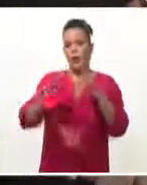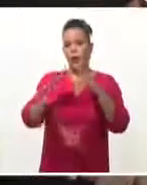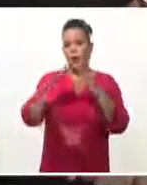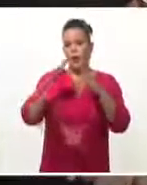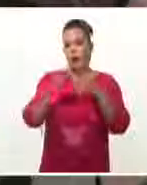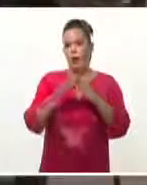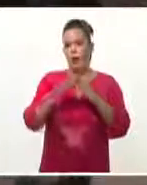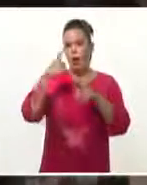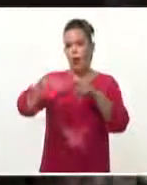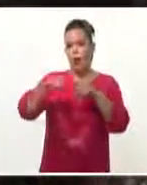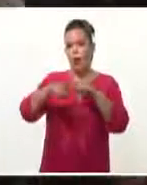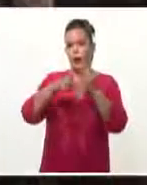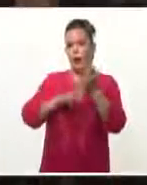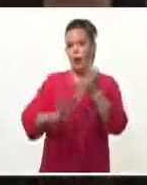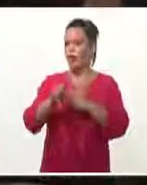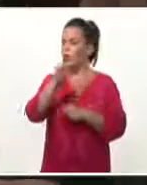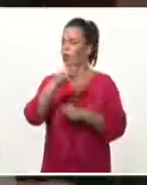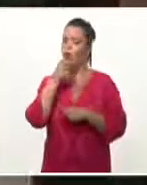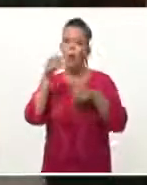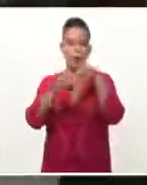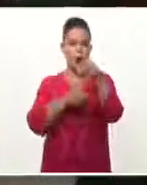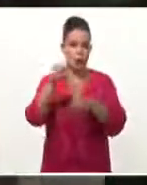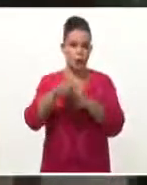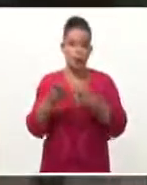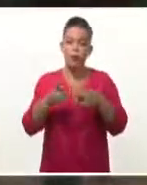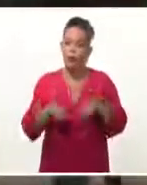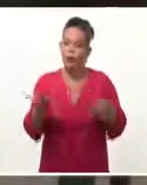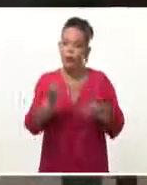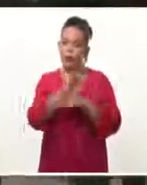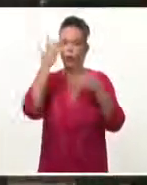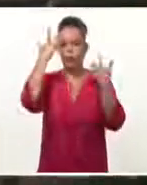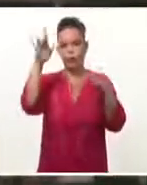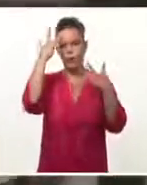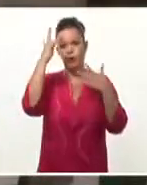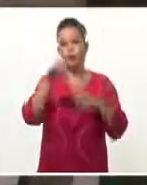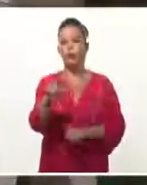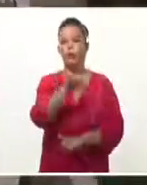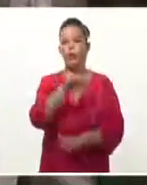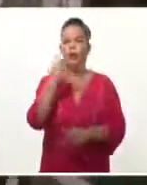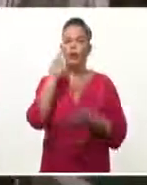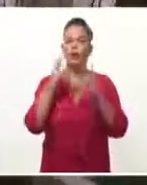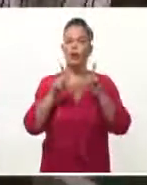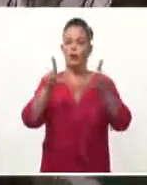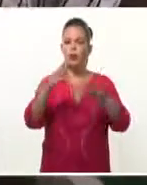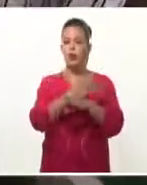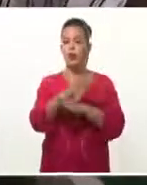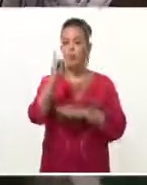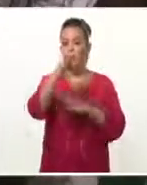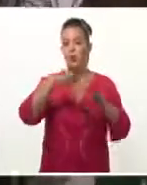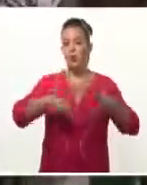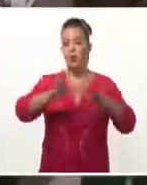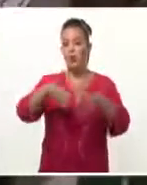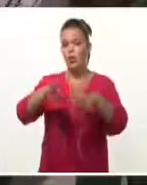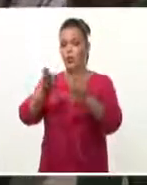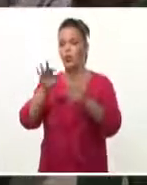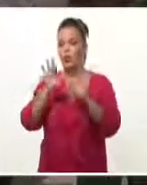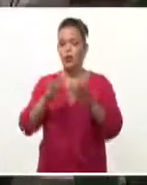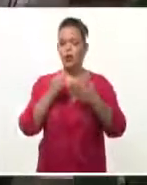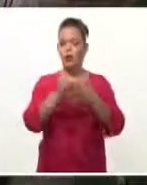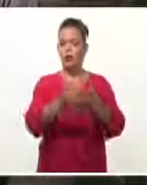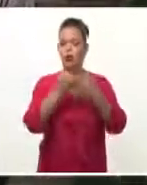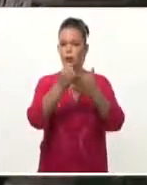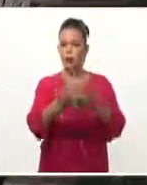asistir a la cita. De esta manera se celebra y reconoce a estas personas e instituciones que ayudan cada año a conservar y promover